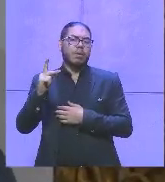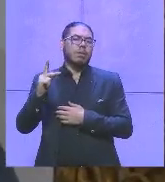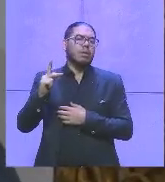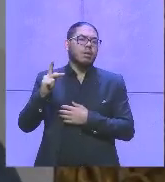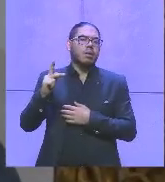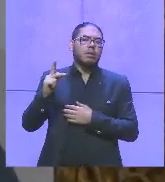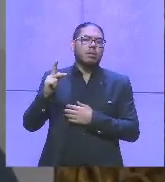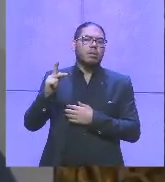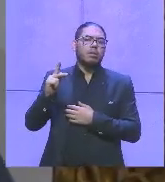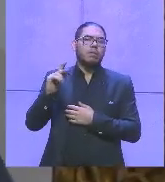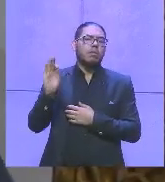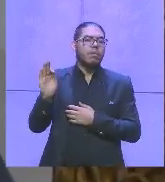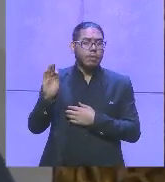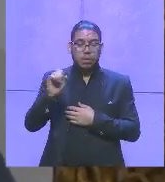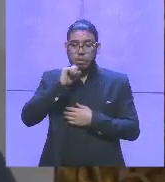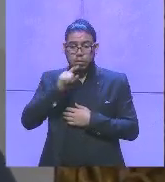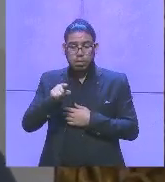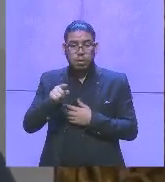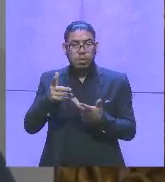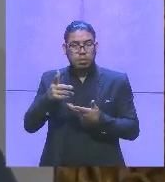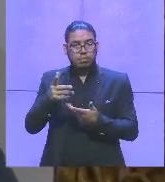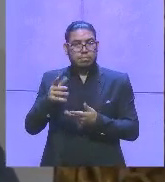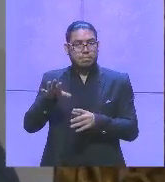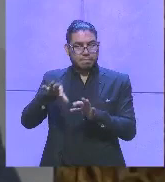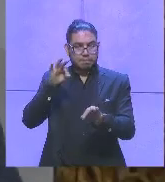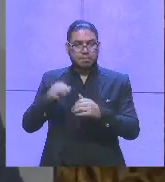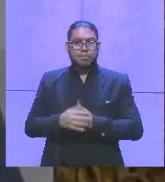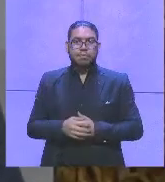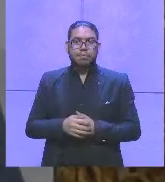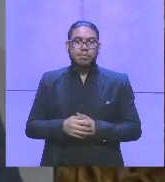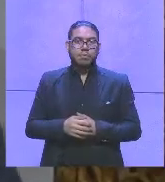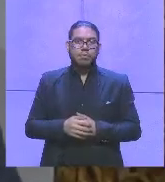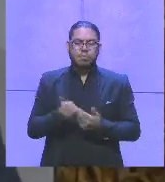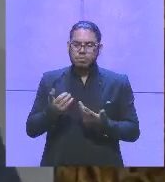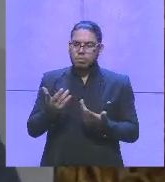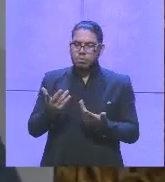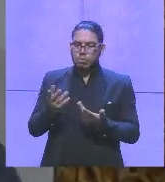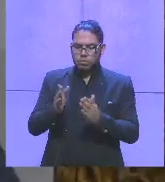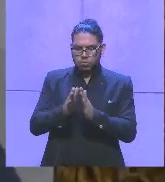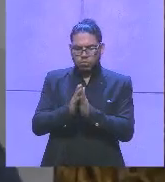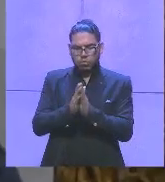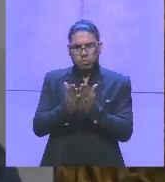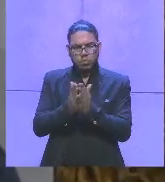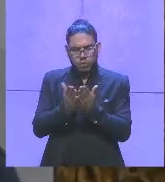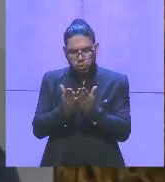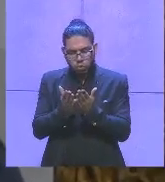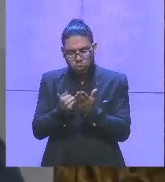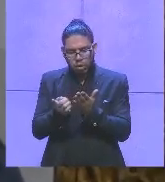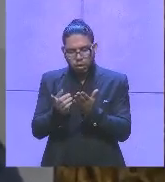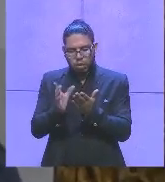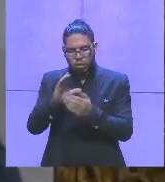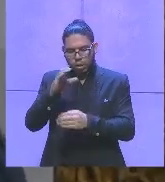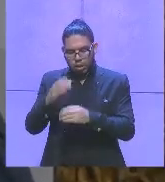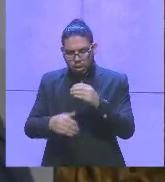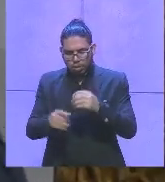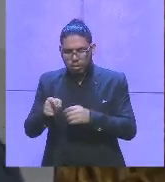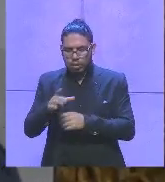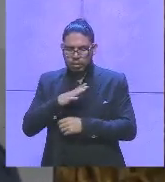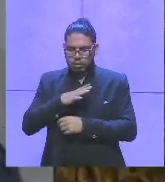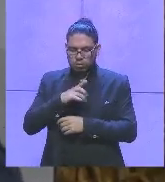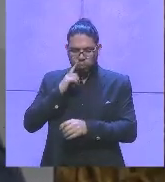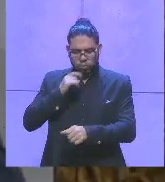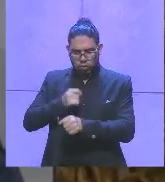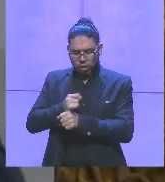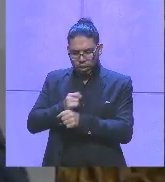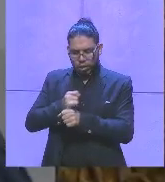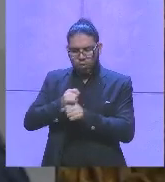y a partir de modelos de estructura argumentativa. Y cerró el libro con un análisis global, quisimos ver